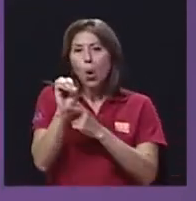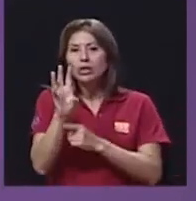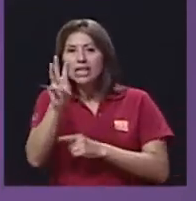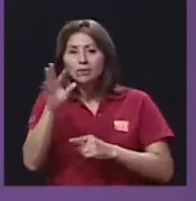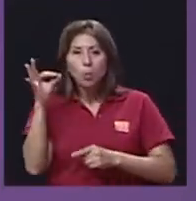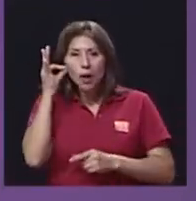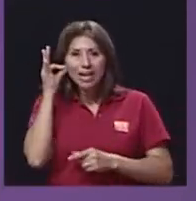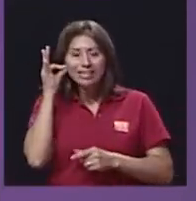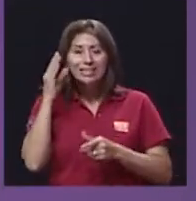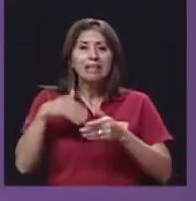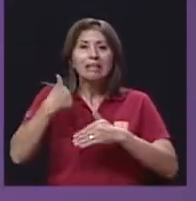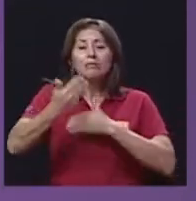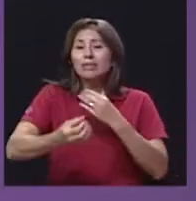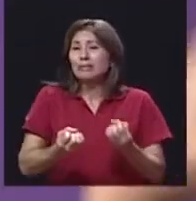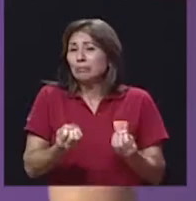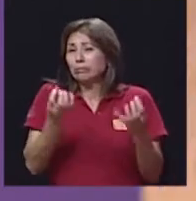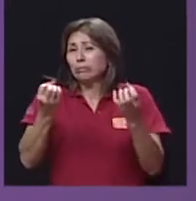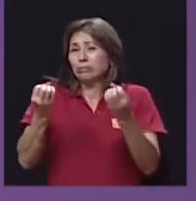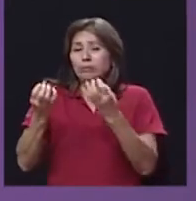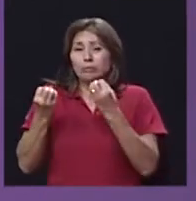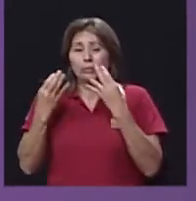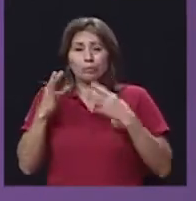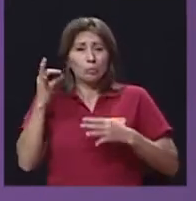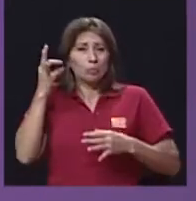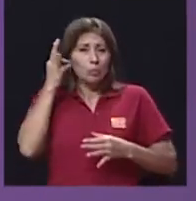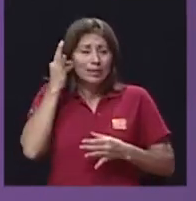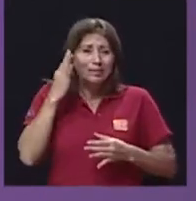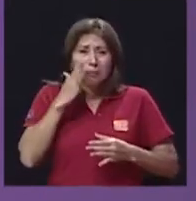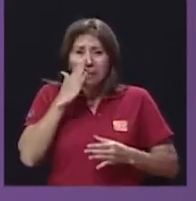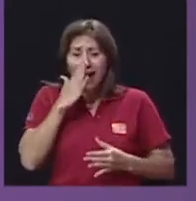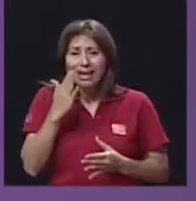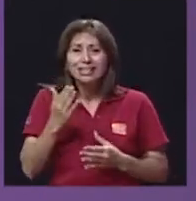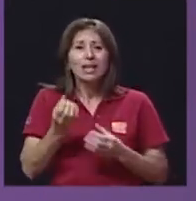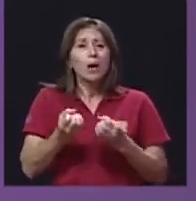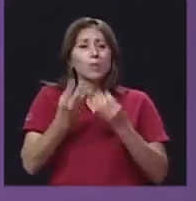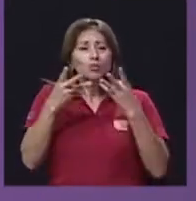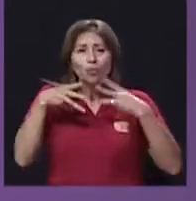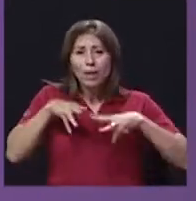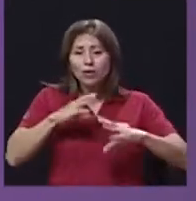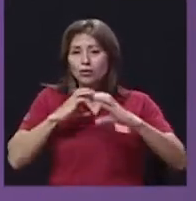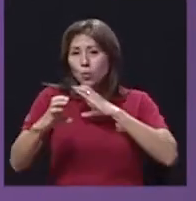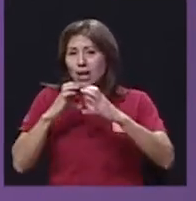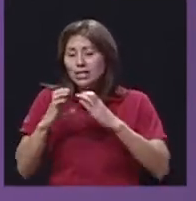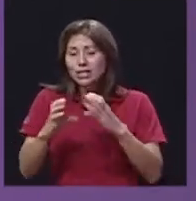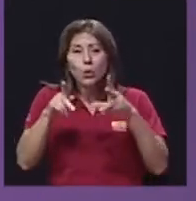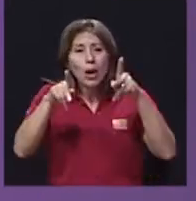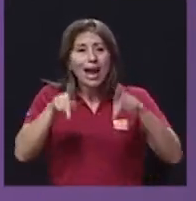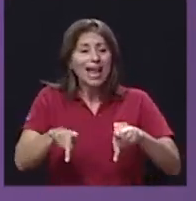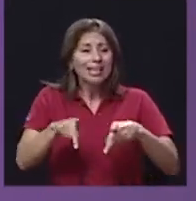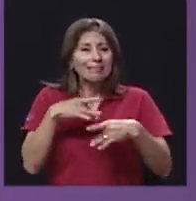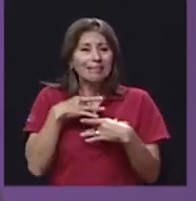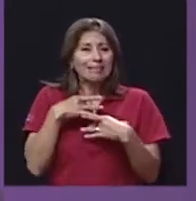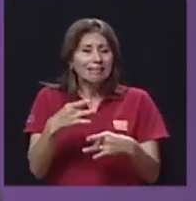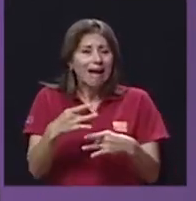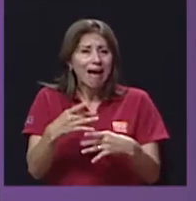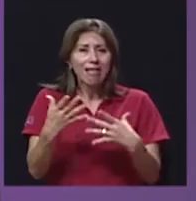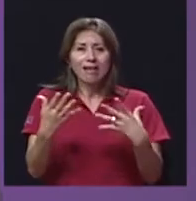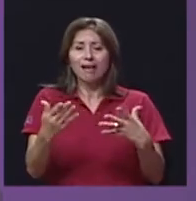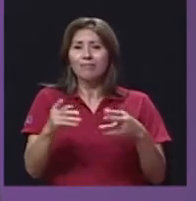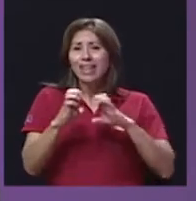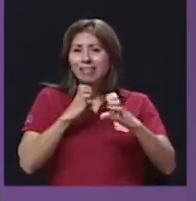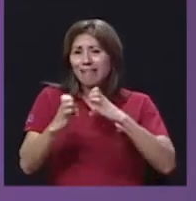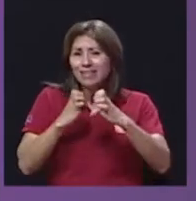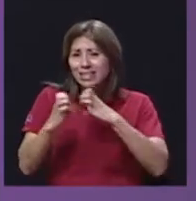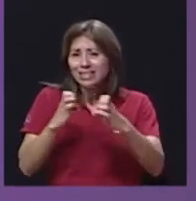mamás cobertura en los medios de comunicación gente súper interesada en el tema entrevistas porque era algo tan